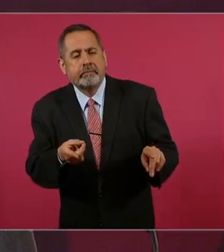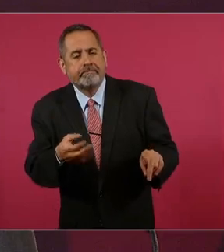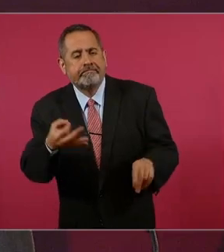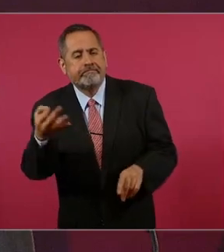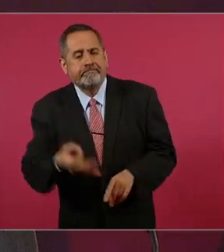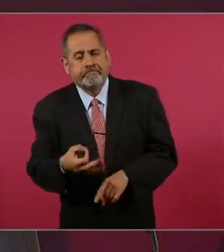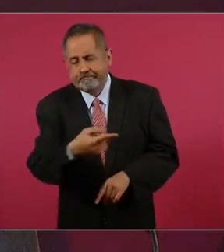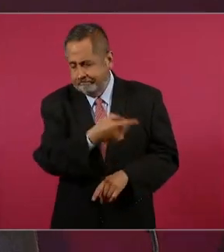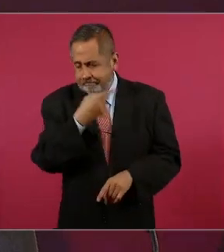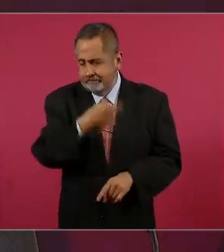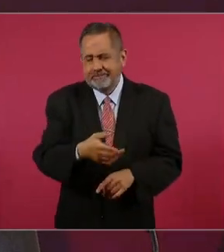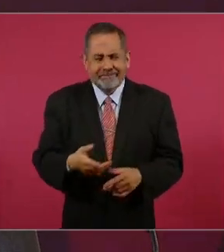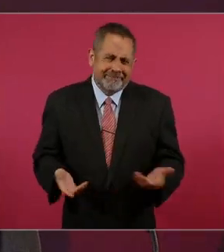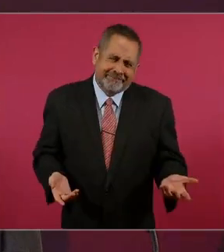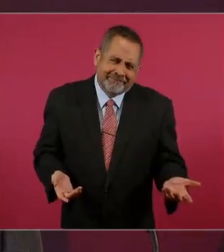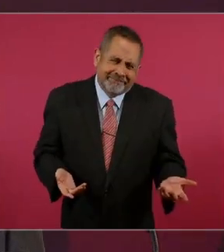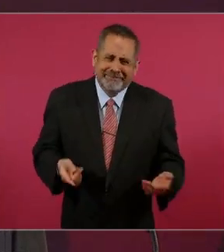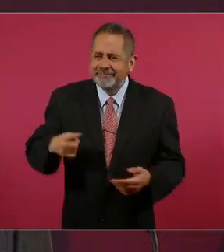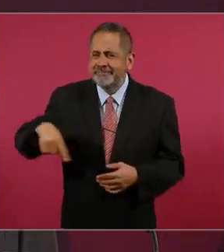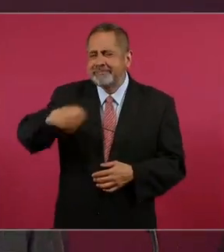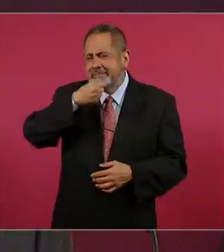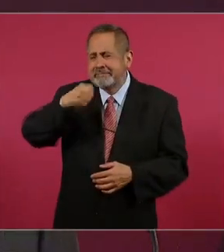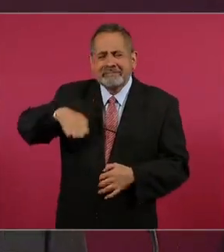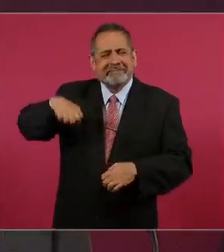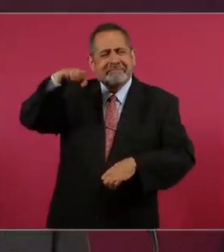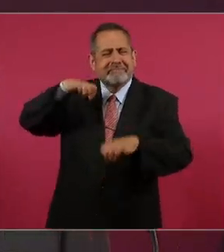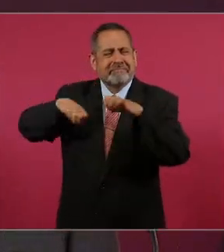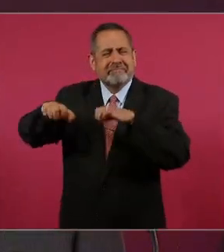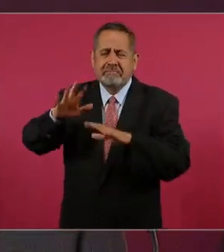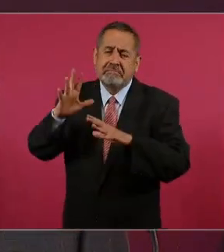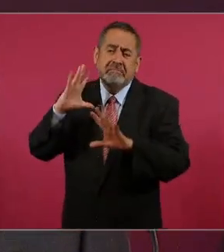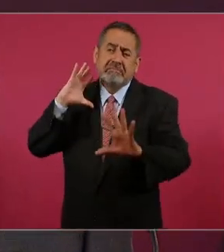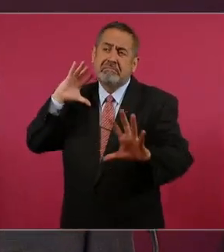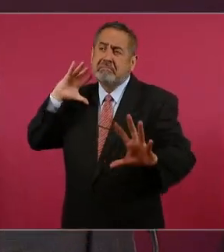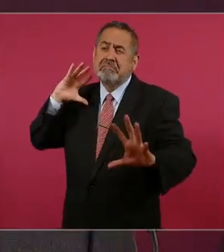como si el adulto mayor no hubiese trabajado toda su vida